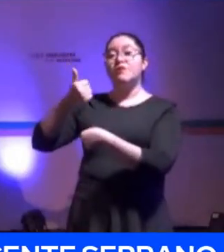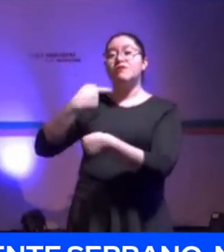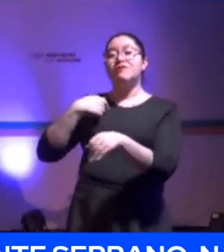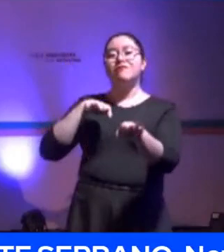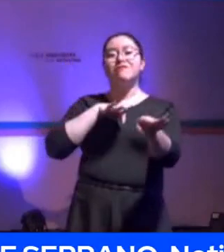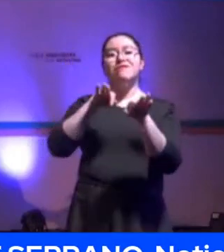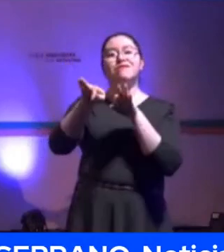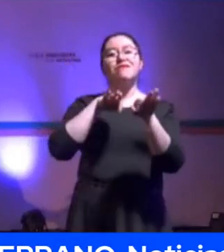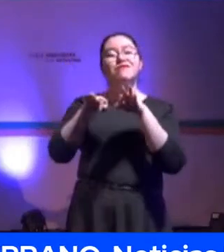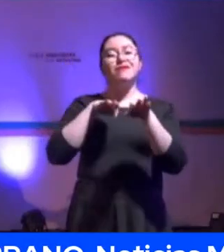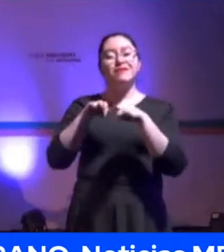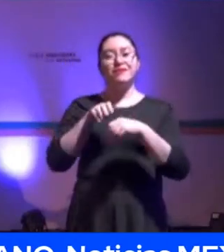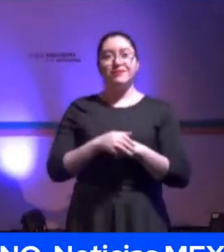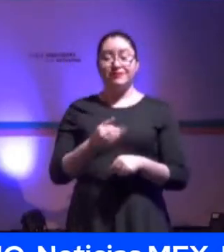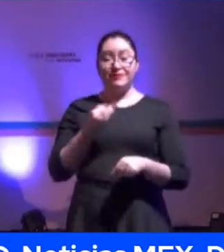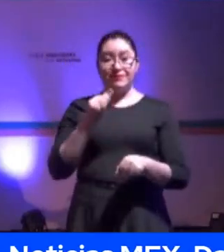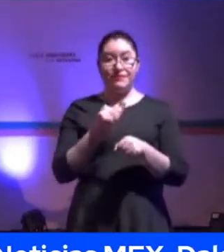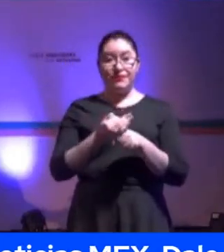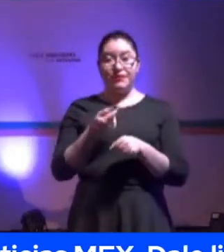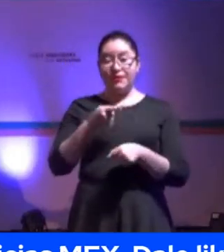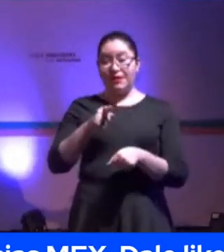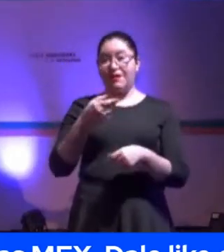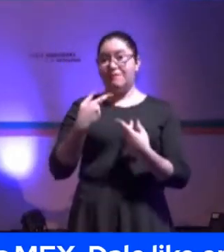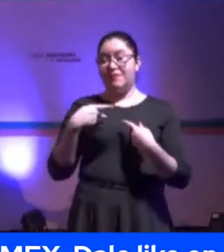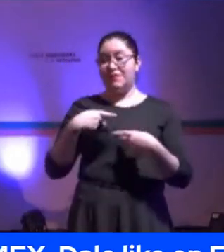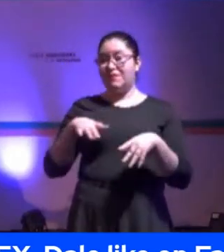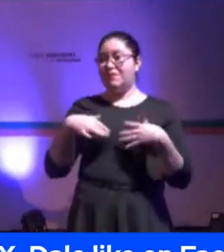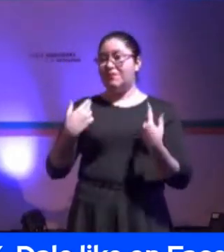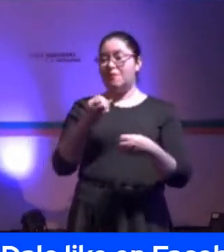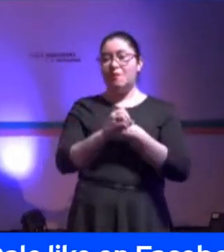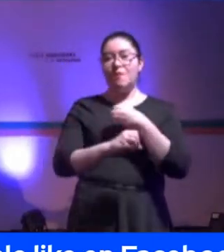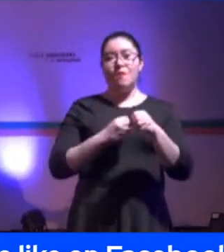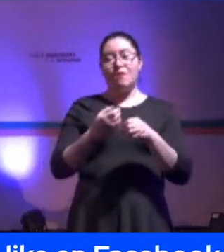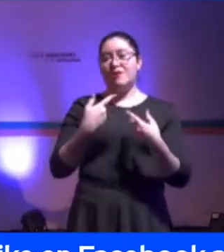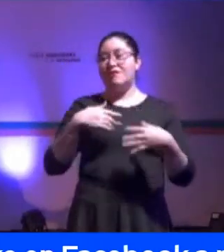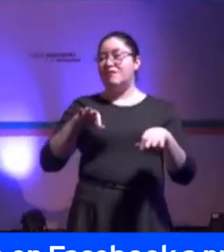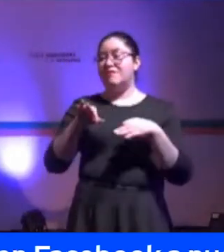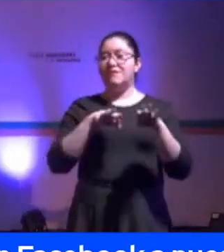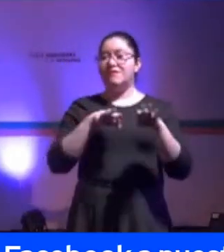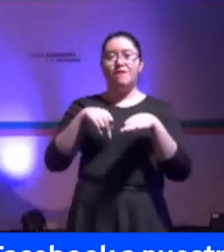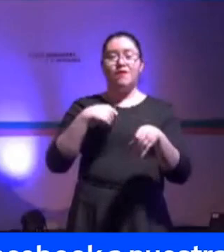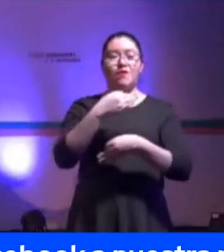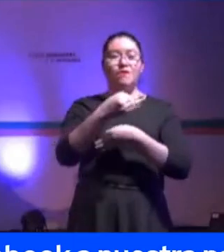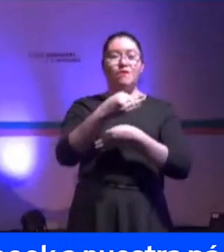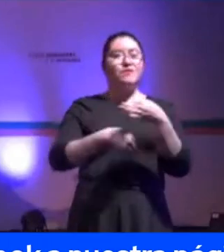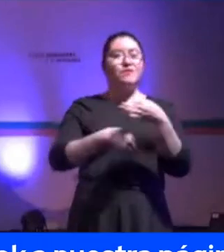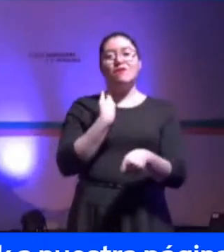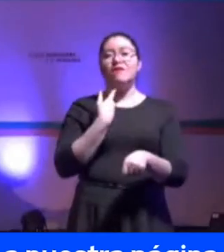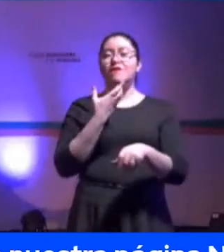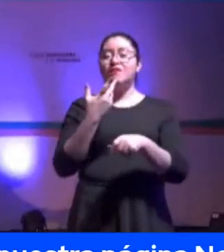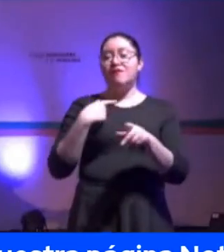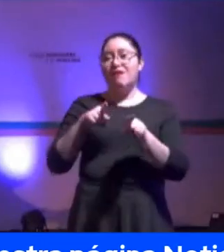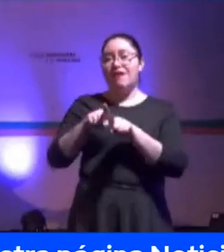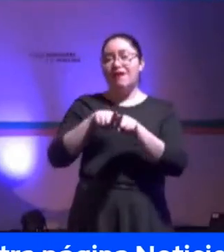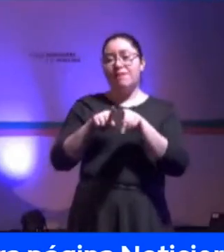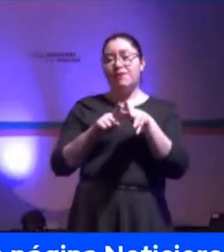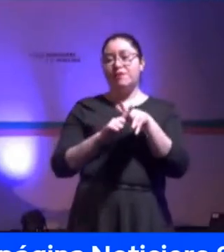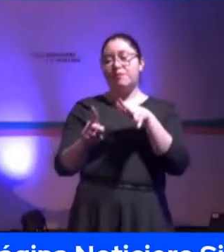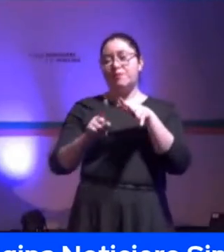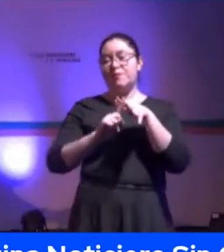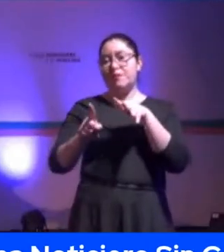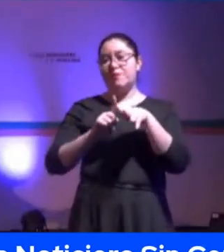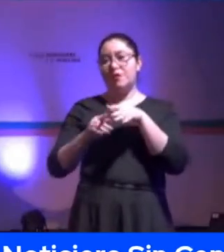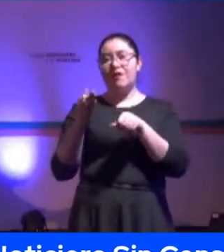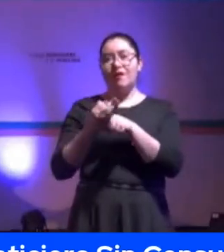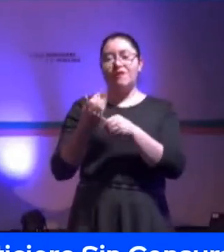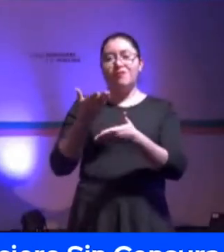remesas de los heroicos paisanos migrantes, al cual démosle un fuerte aplauso a todos nuestros hermanos migrantes que incluso en este momento